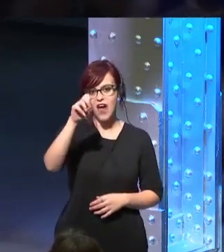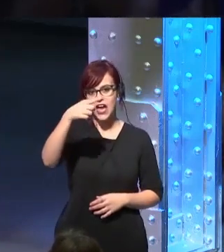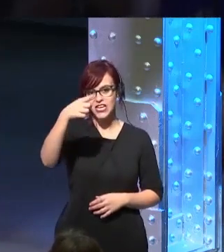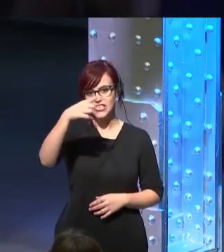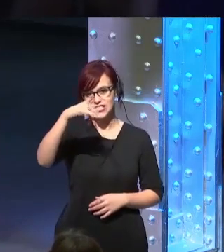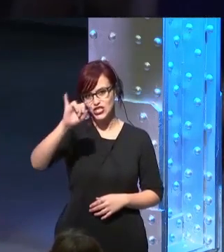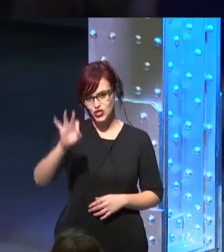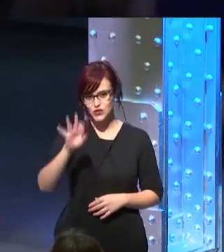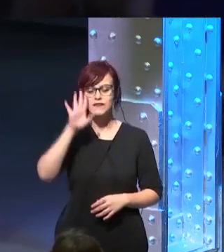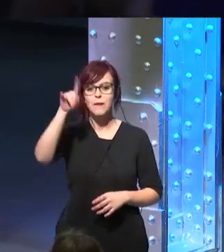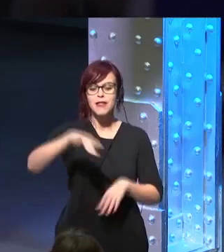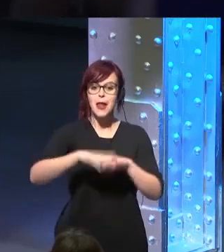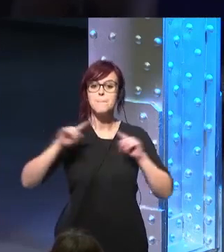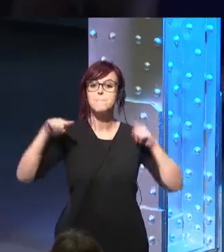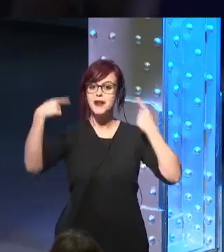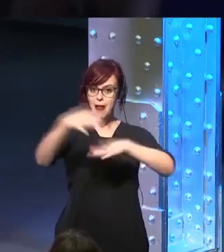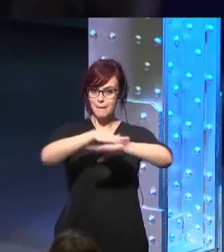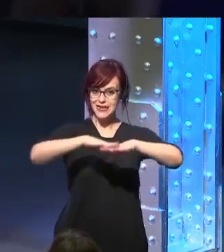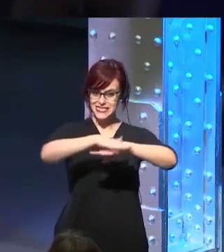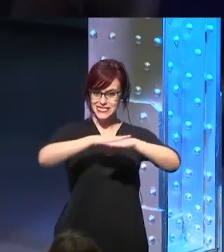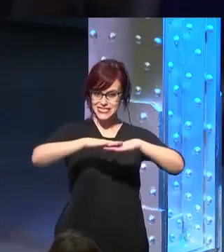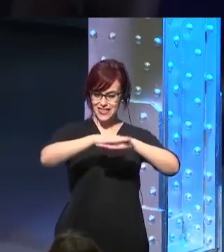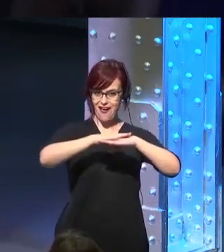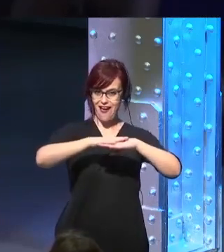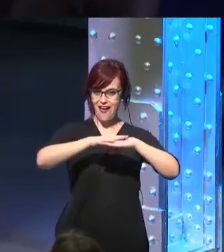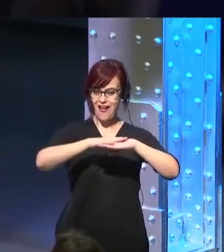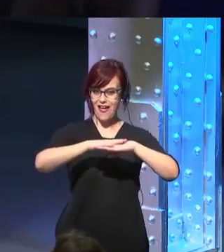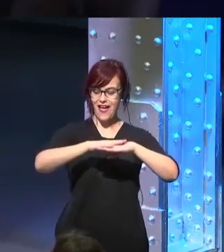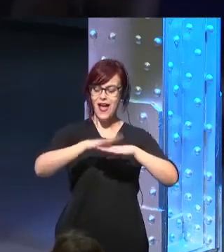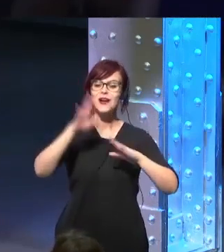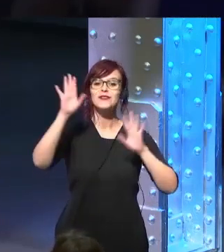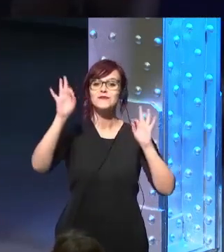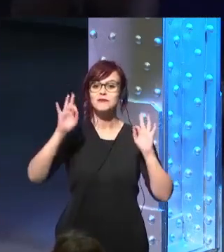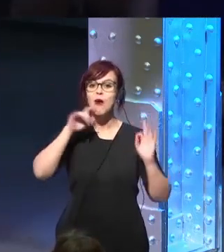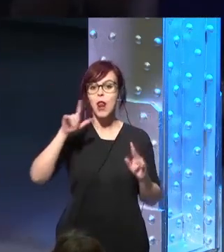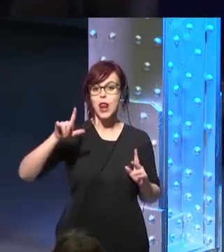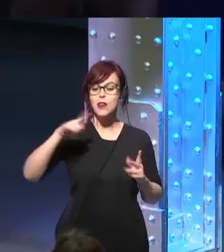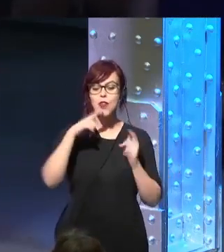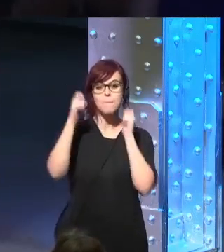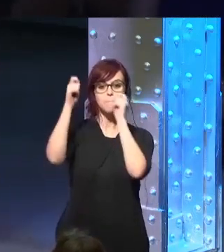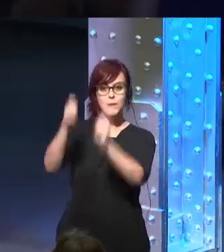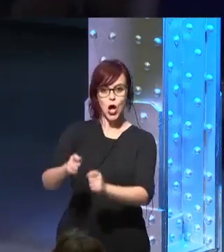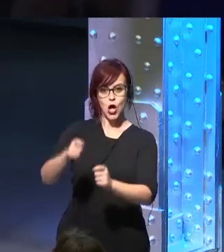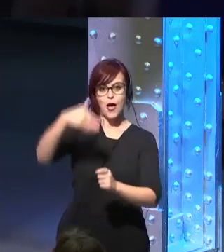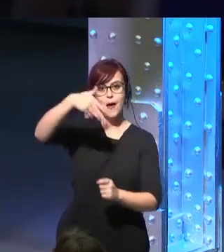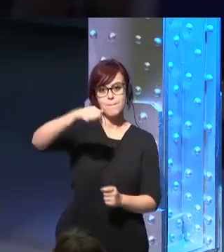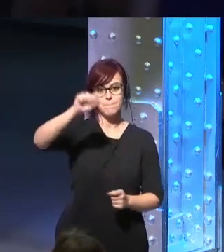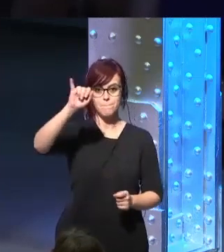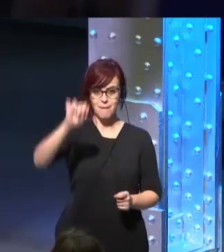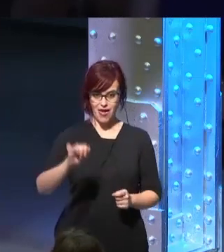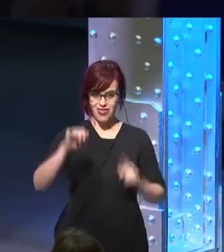E incluso nuestra primera ministra ha sido llamada la Medusa de